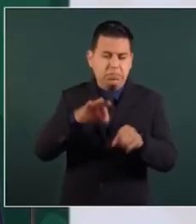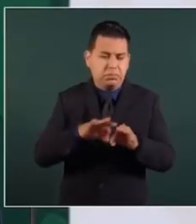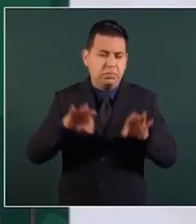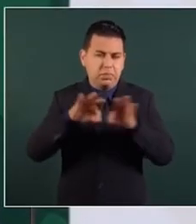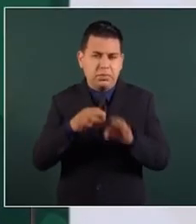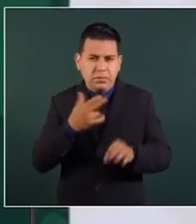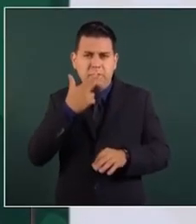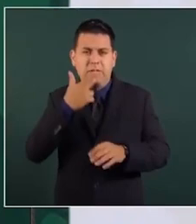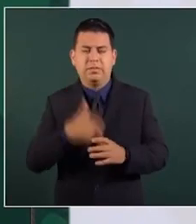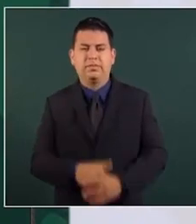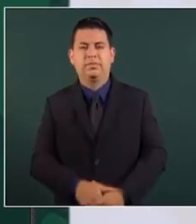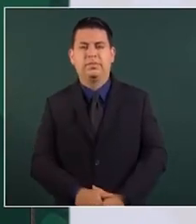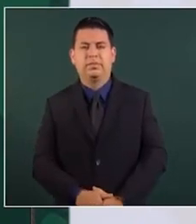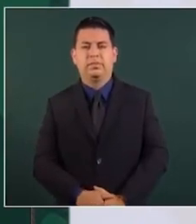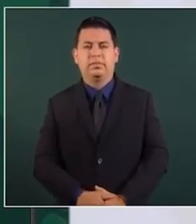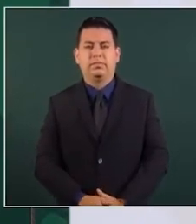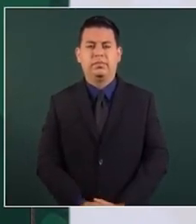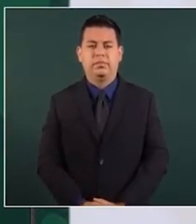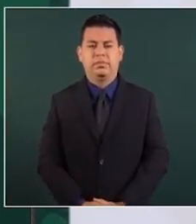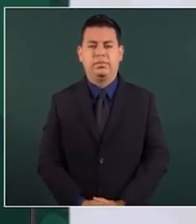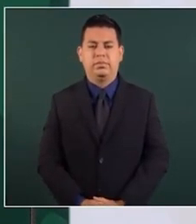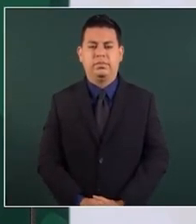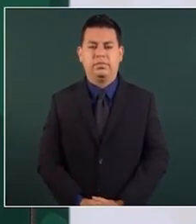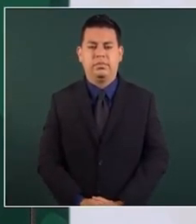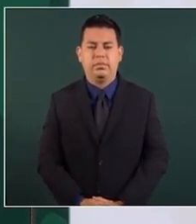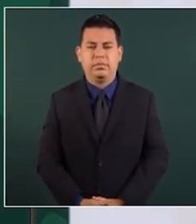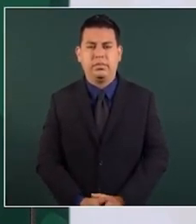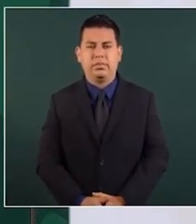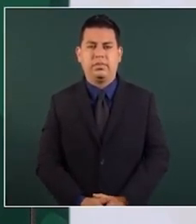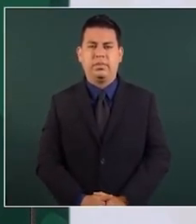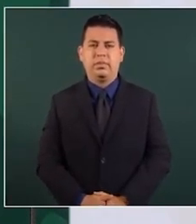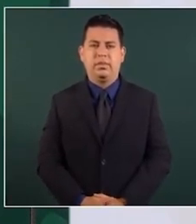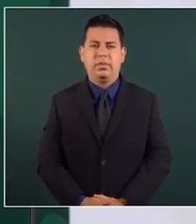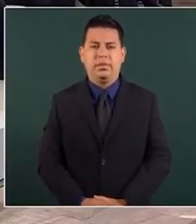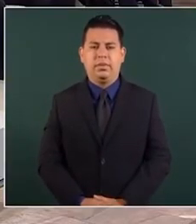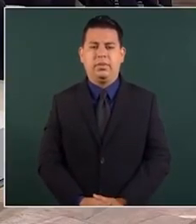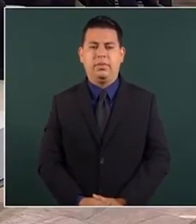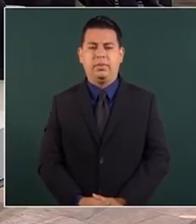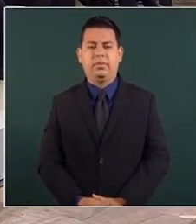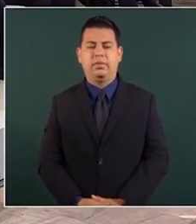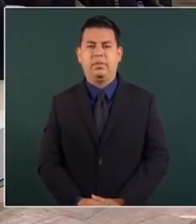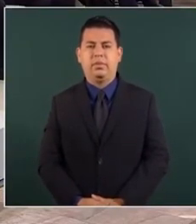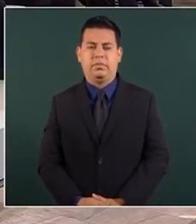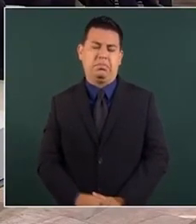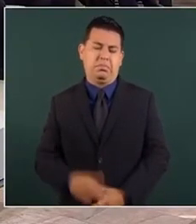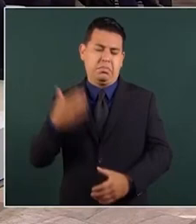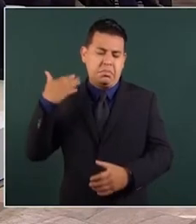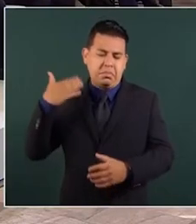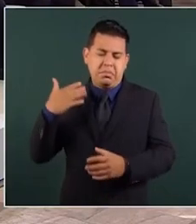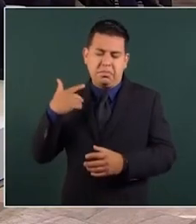Hace unos días hubo una polémica. La verdad,